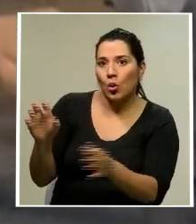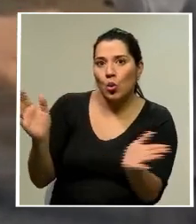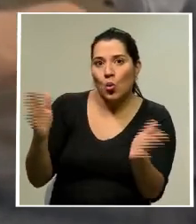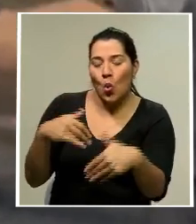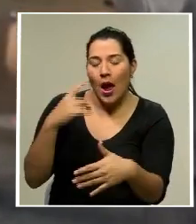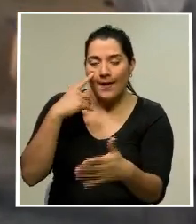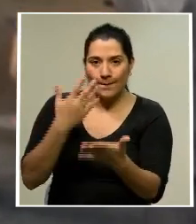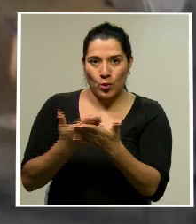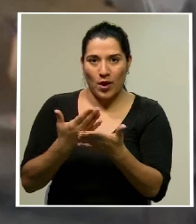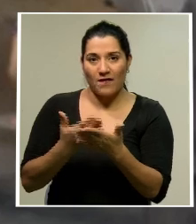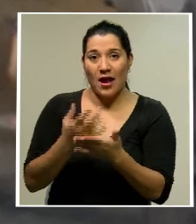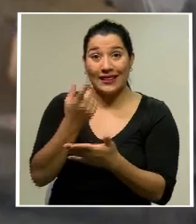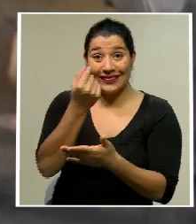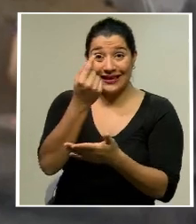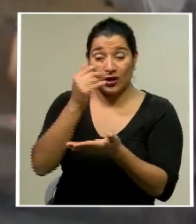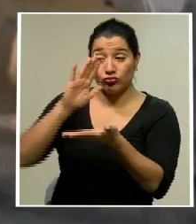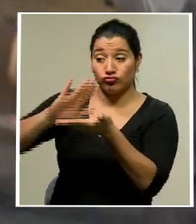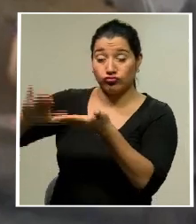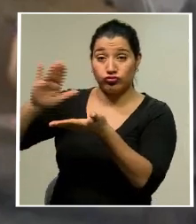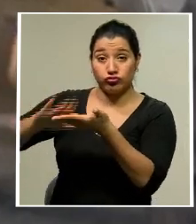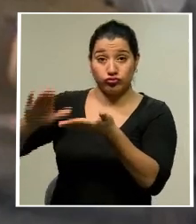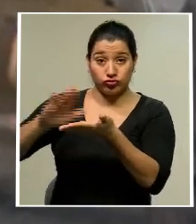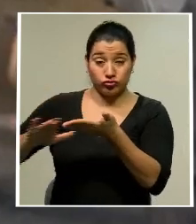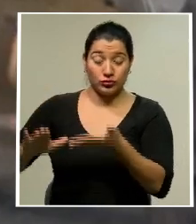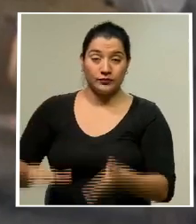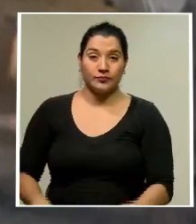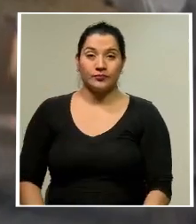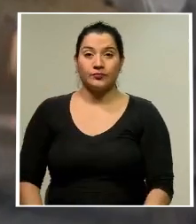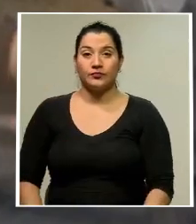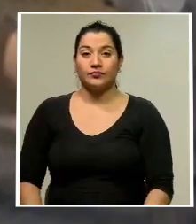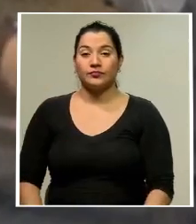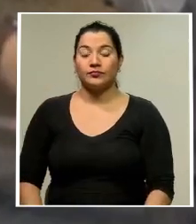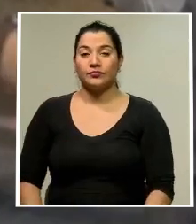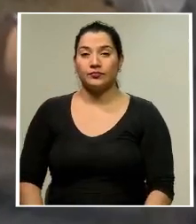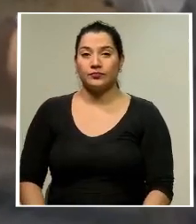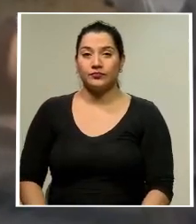y como lo especifica la NIC SP.